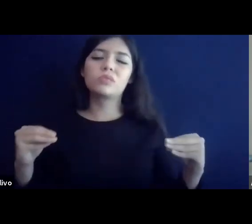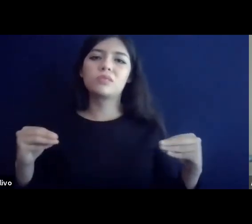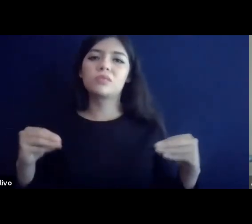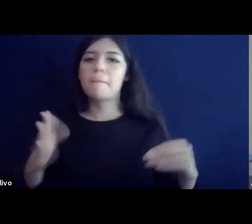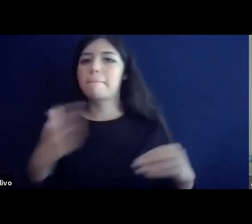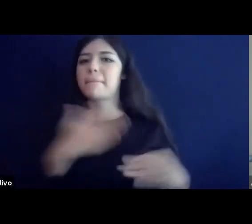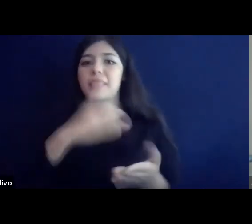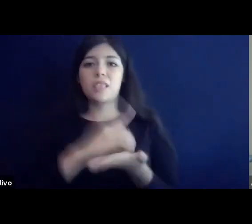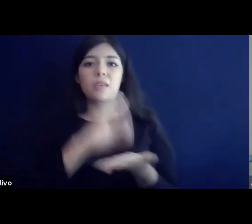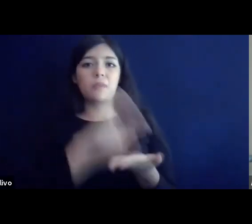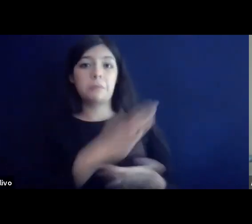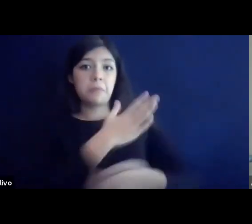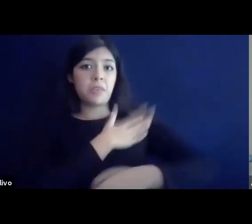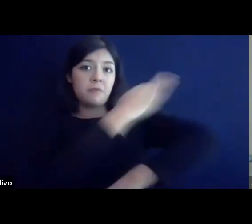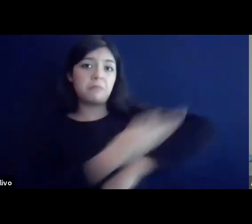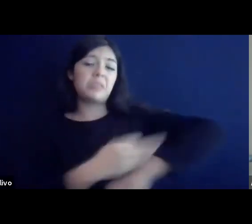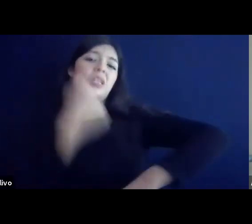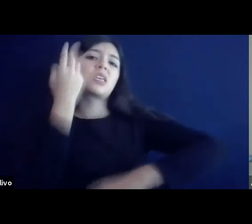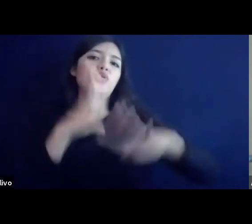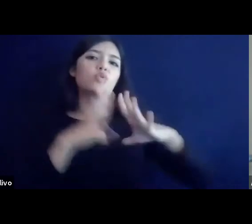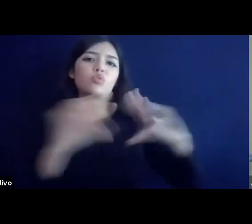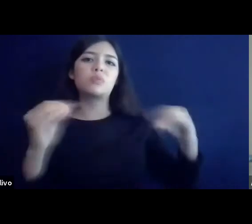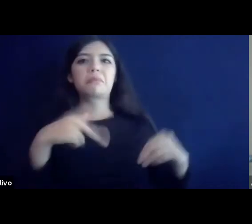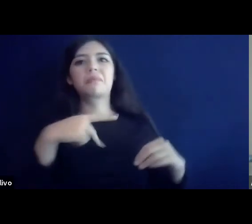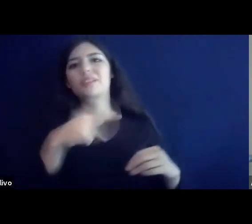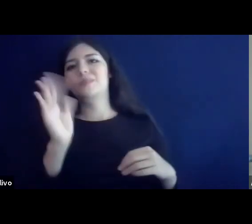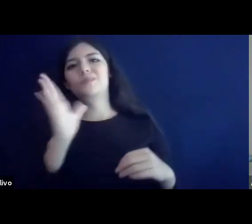se hiciera, ¿sí? Que eso no se viera.